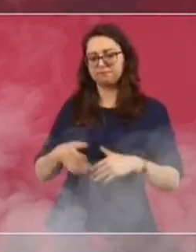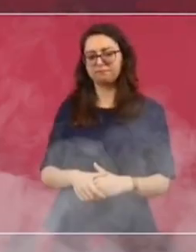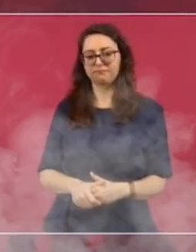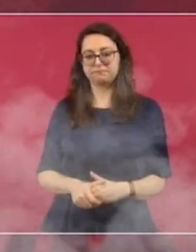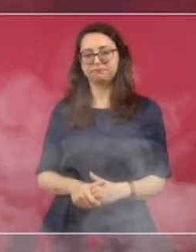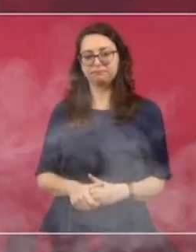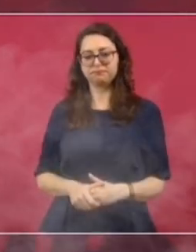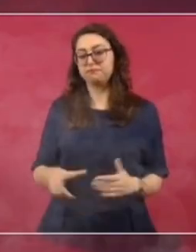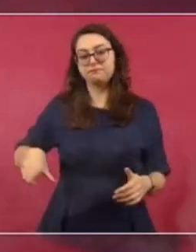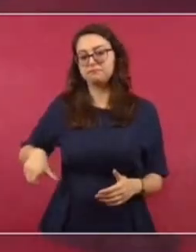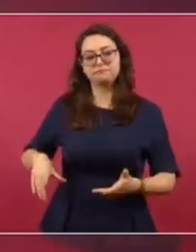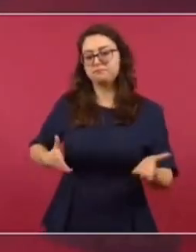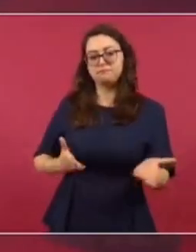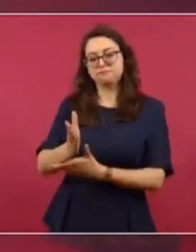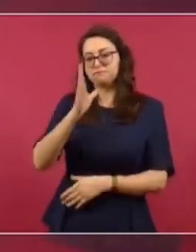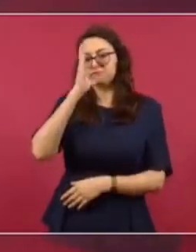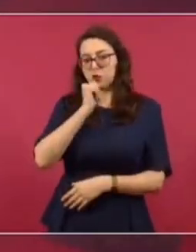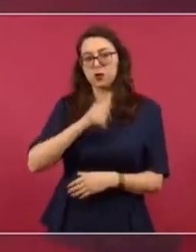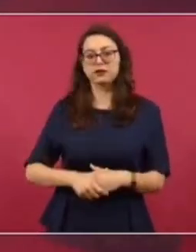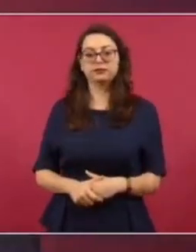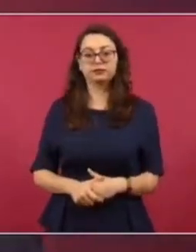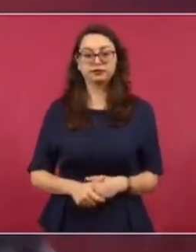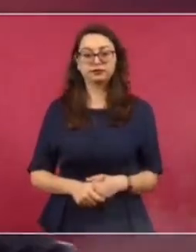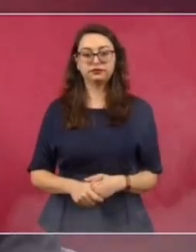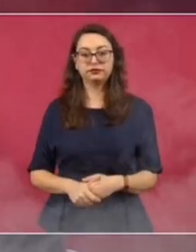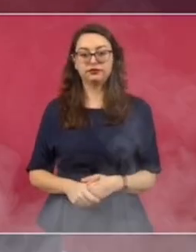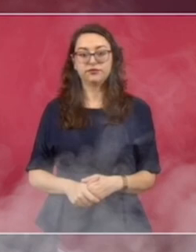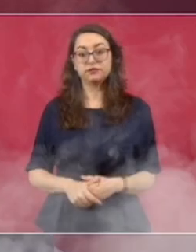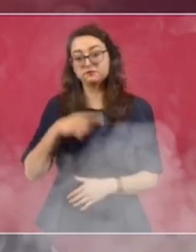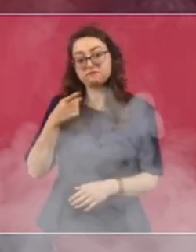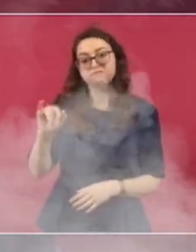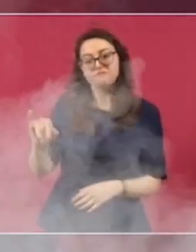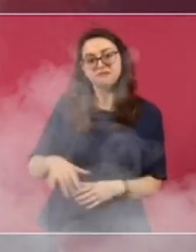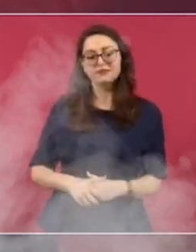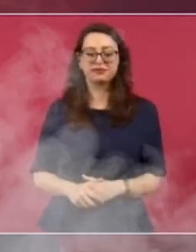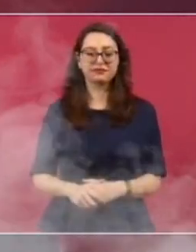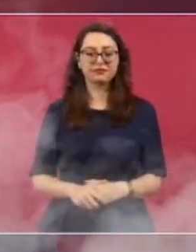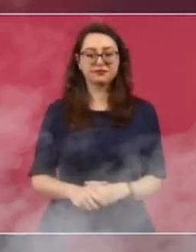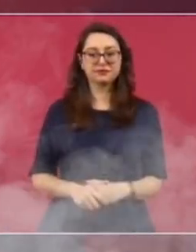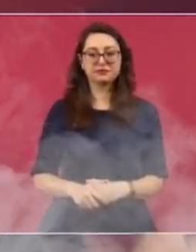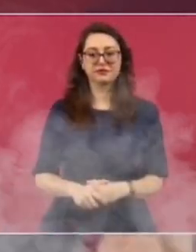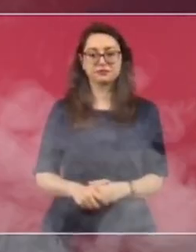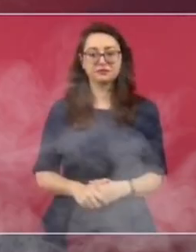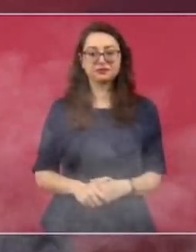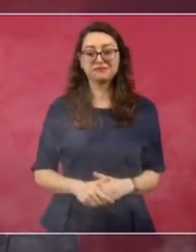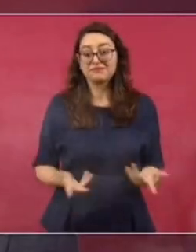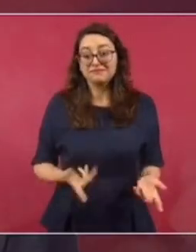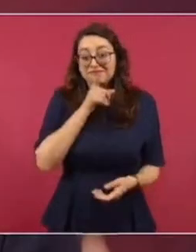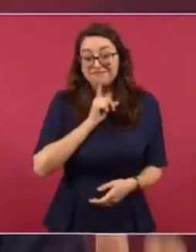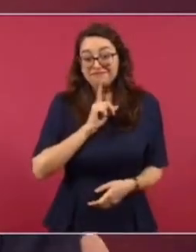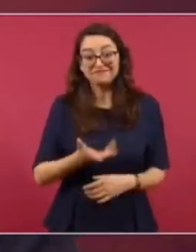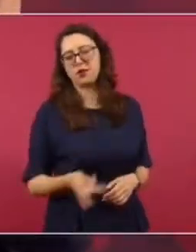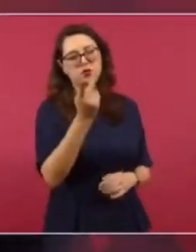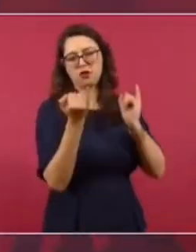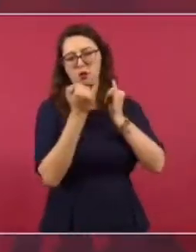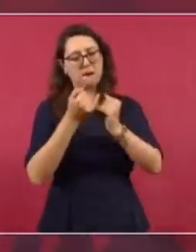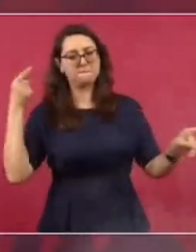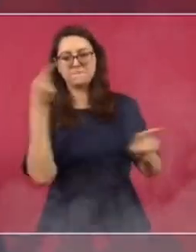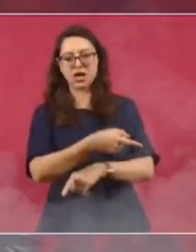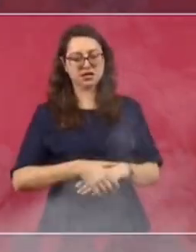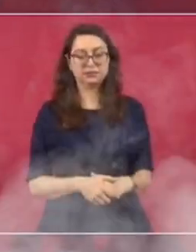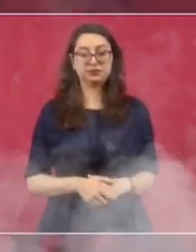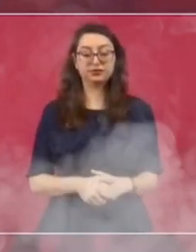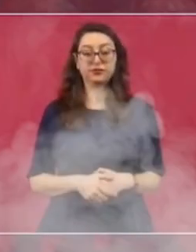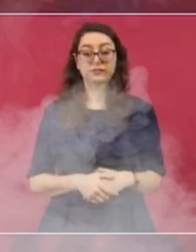gobierna el narco, donde no puede entrar el gobierno de la República. Entonces le dijo que sí. O sea, mintió, porque no es cierto. Pero ahora